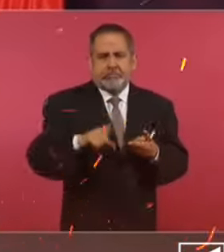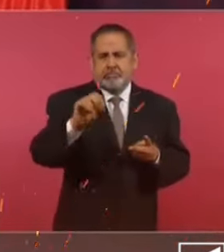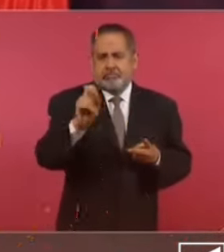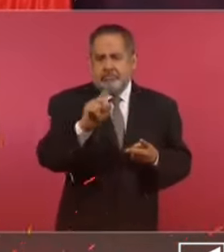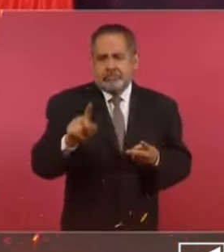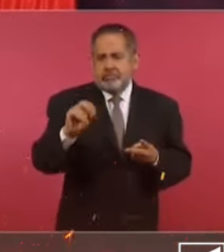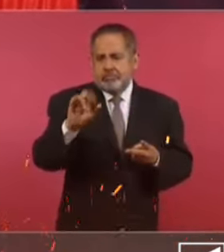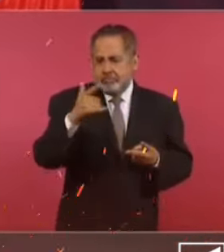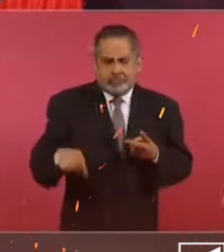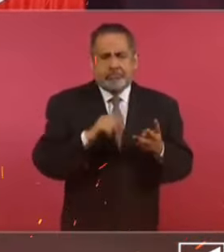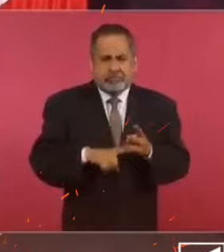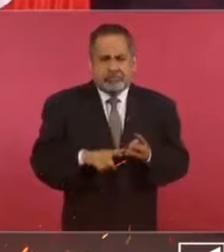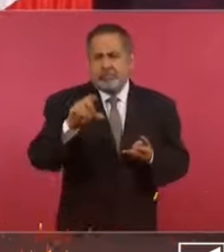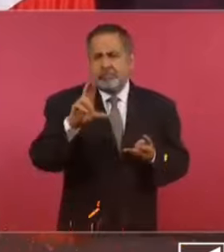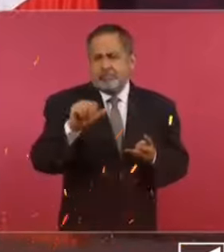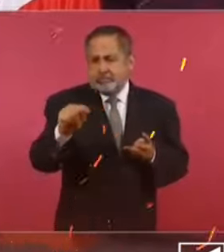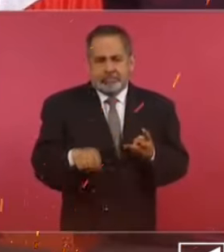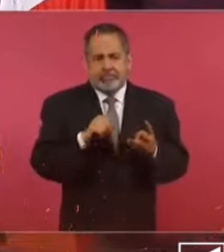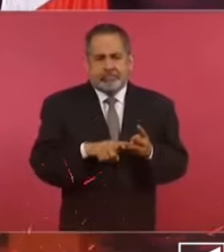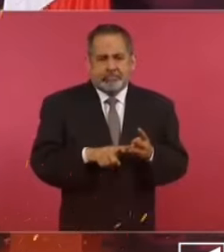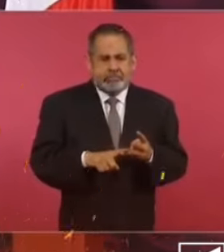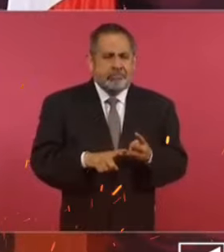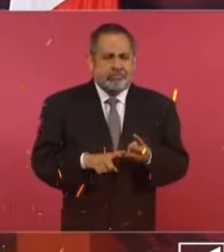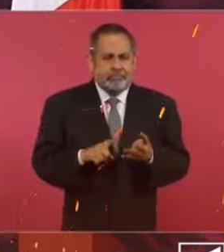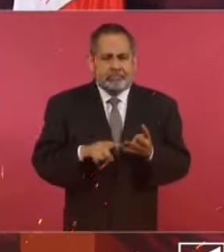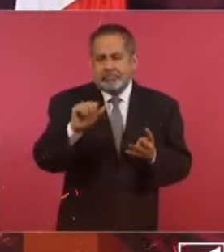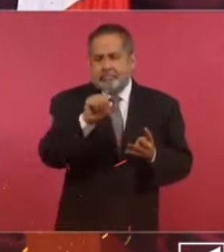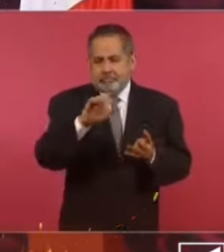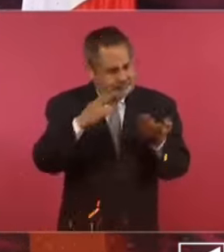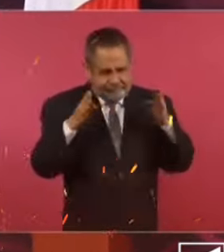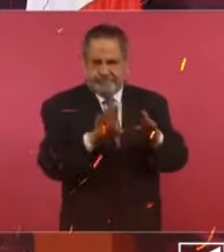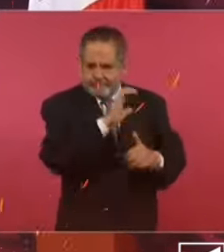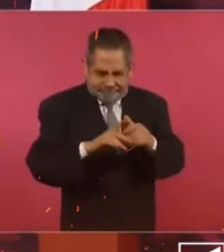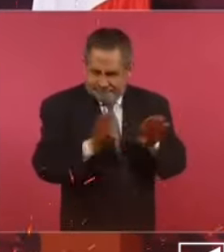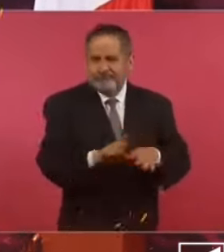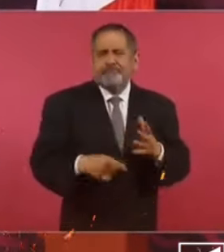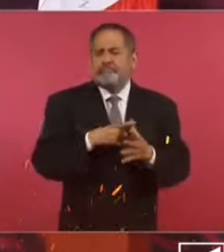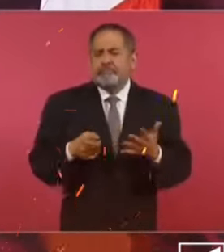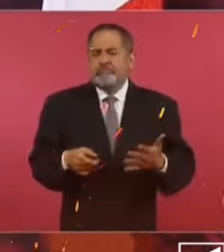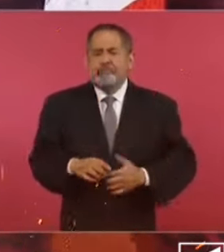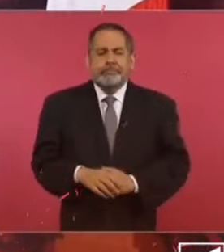de López Dóriga, el de Loret, Azteca completito,